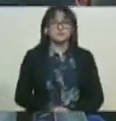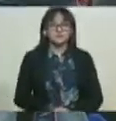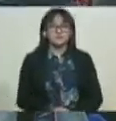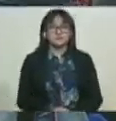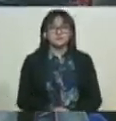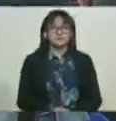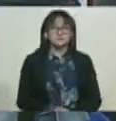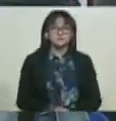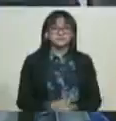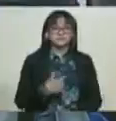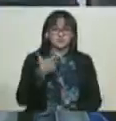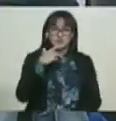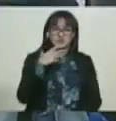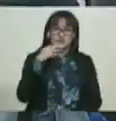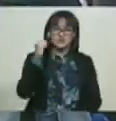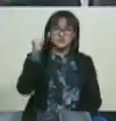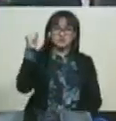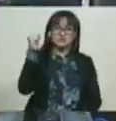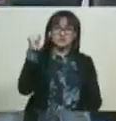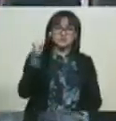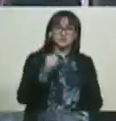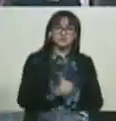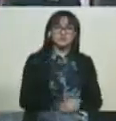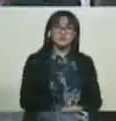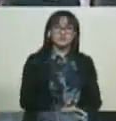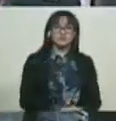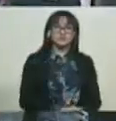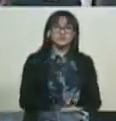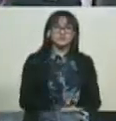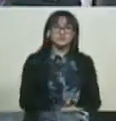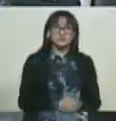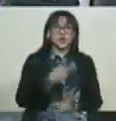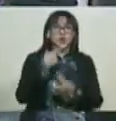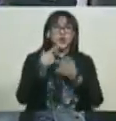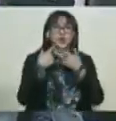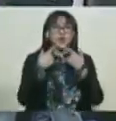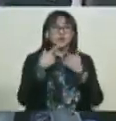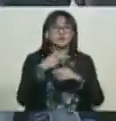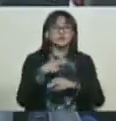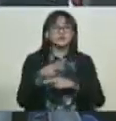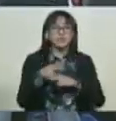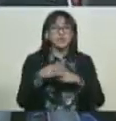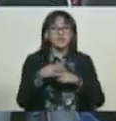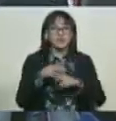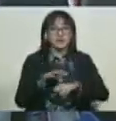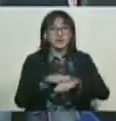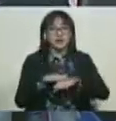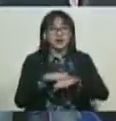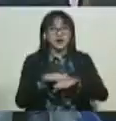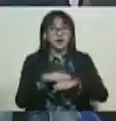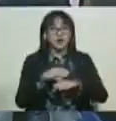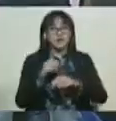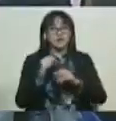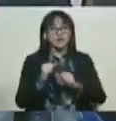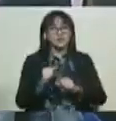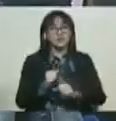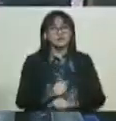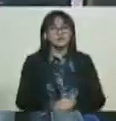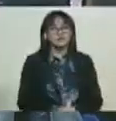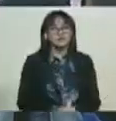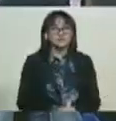nicolás maduro moros que de madera madera oscura